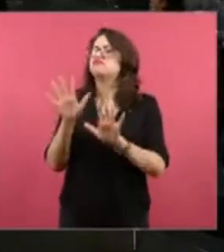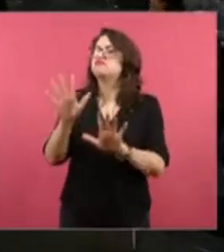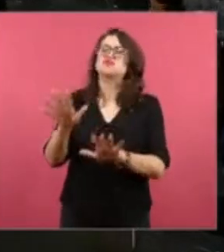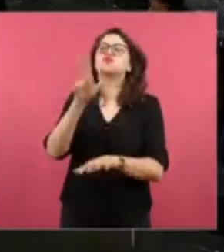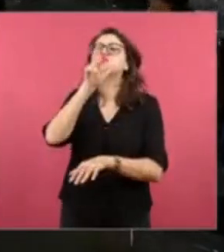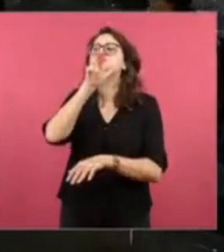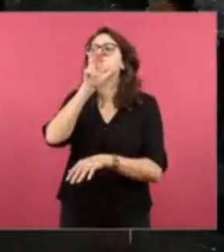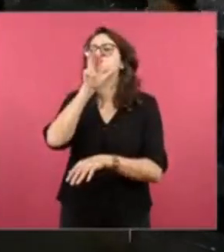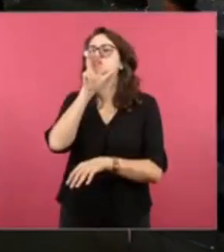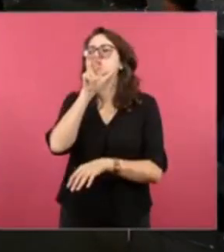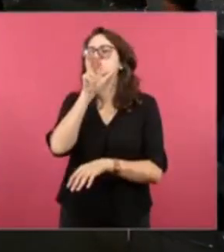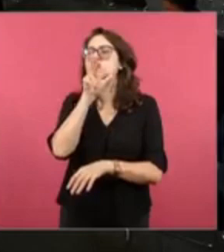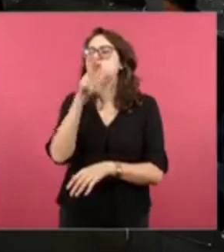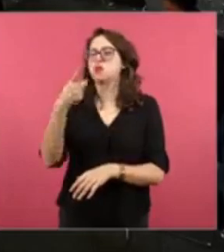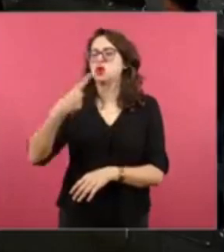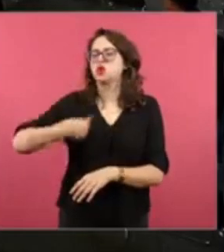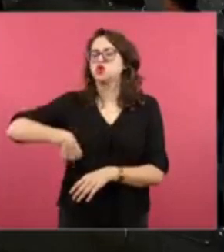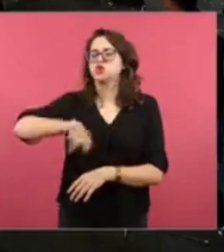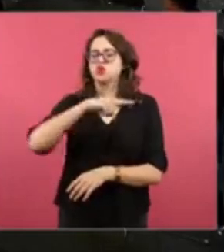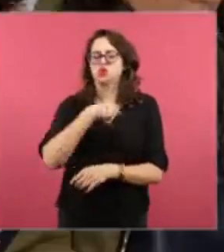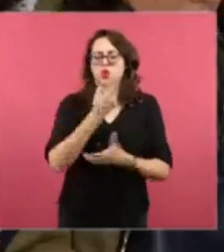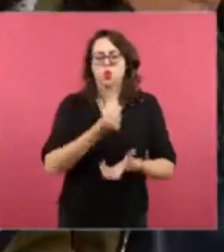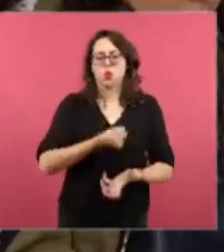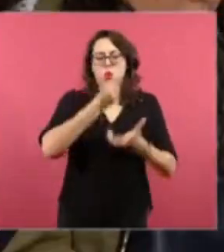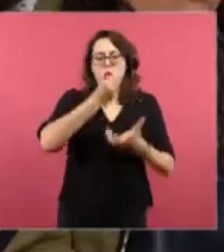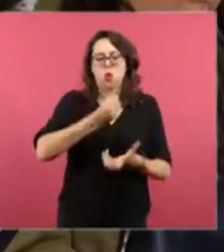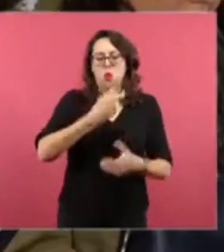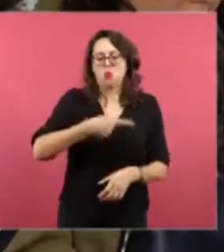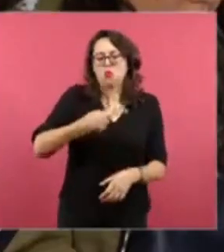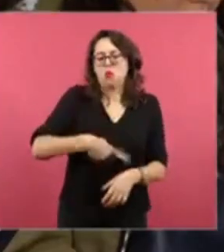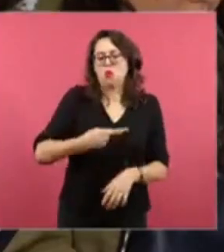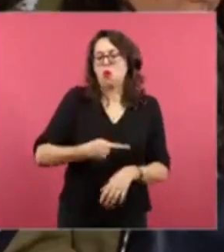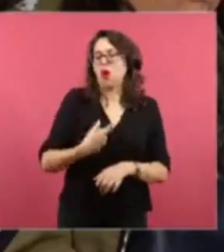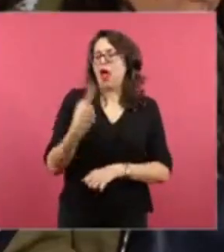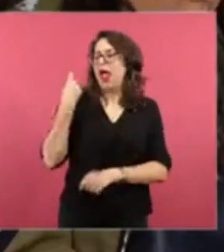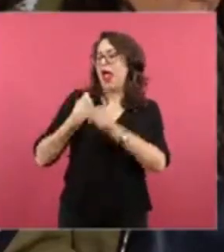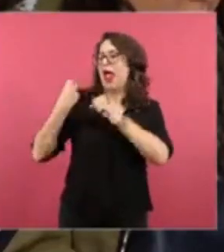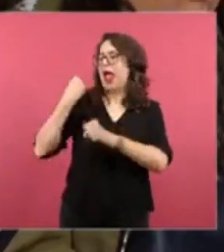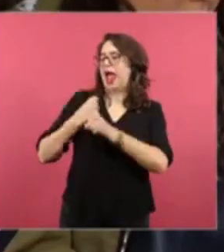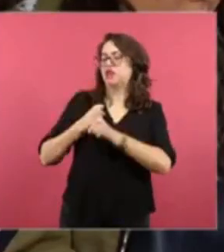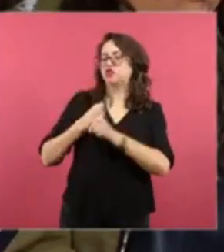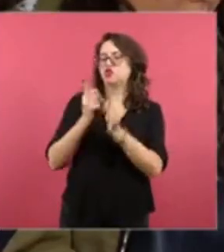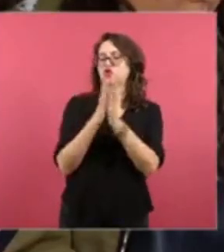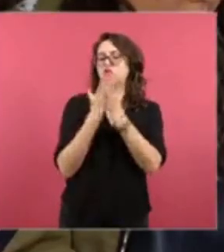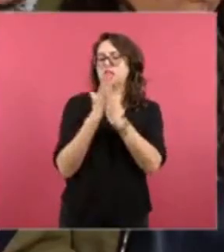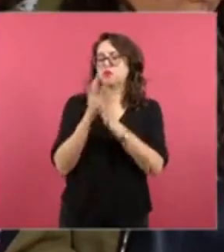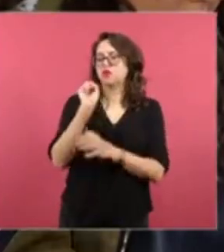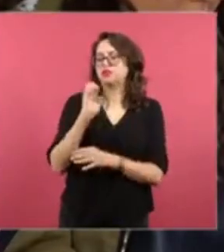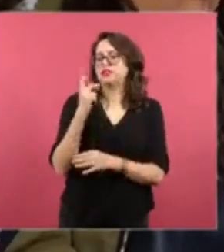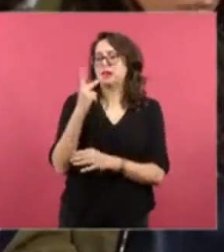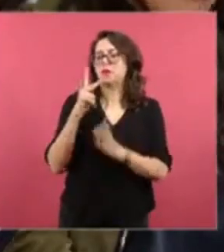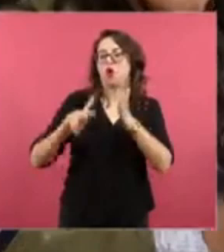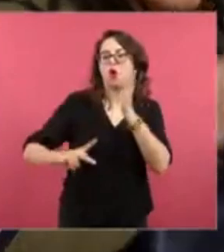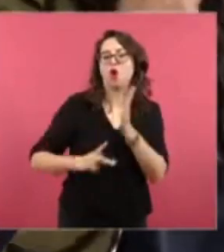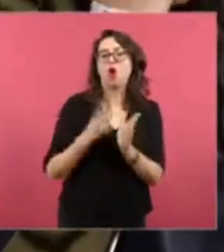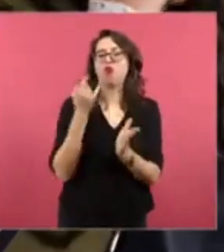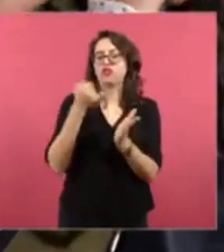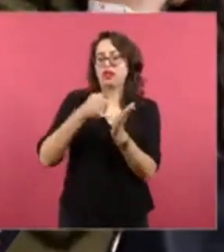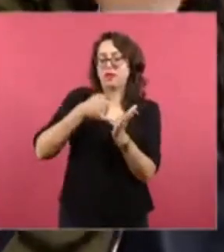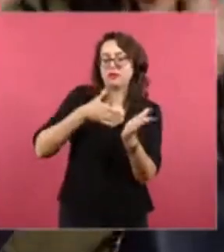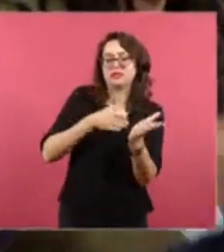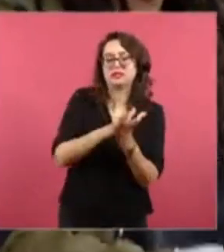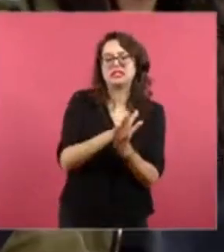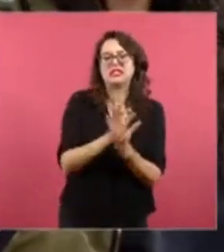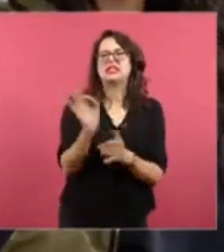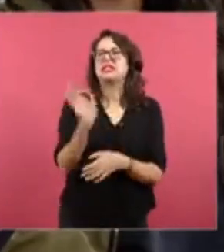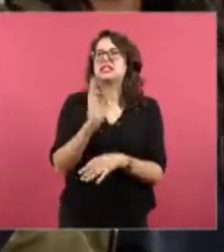los textos pues los textos pasados, anteriores a la nueva escuela mexicana, incluso dicen que podrían ser anteriores,